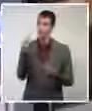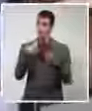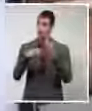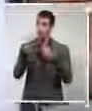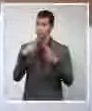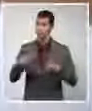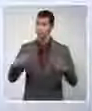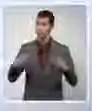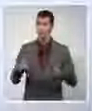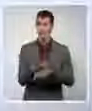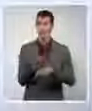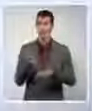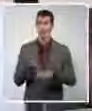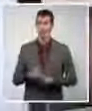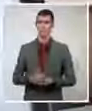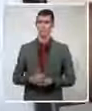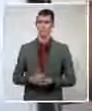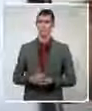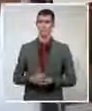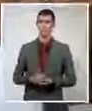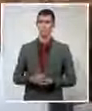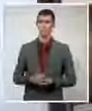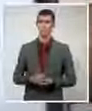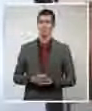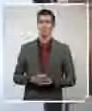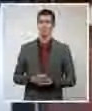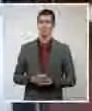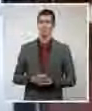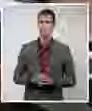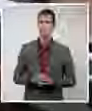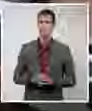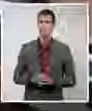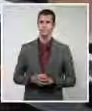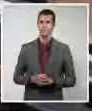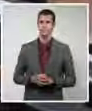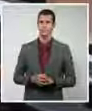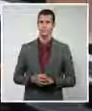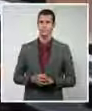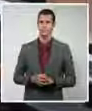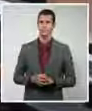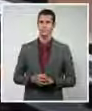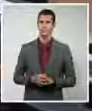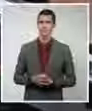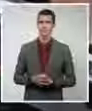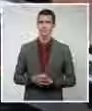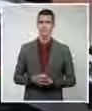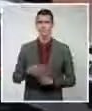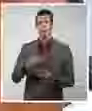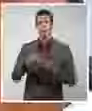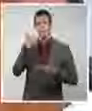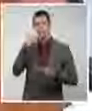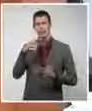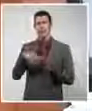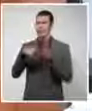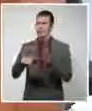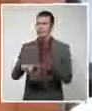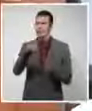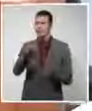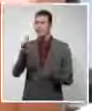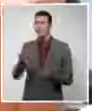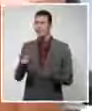móviles y aquellas aplicaciones que pudieran actualizarse de manera automática. Asimismo, recomiendan que ante las dudas o insatisfacciones con el